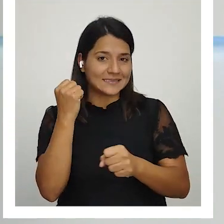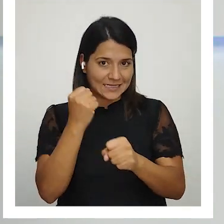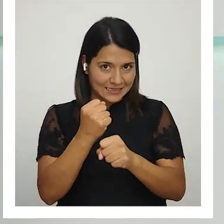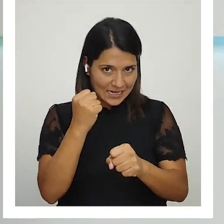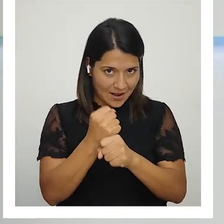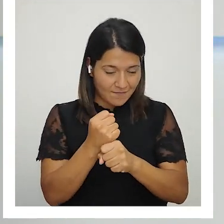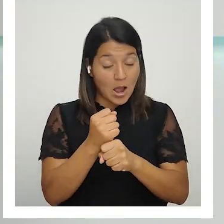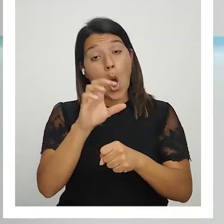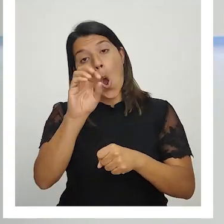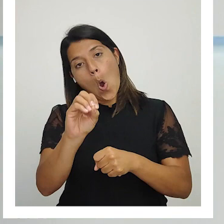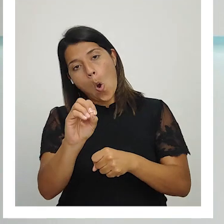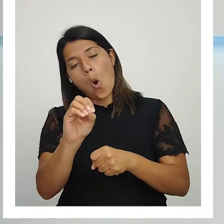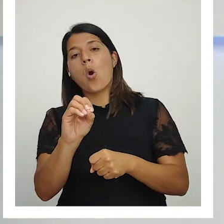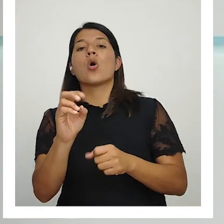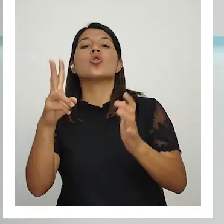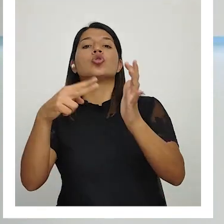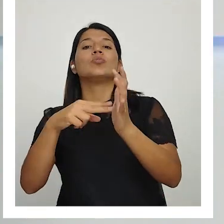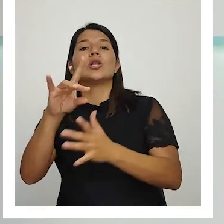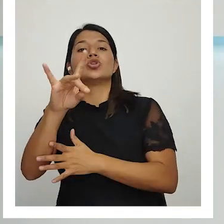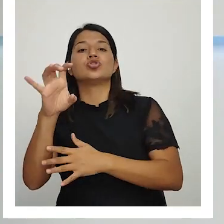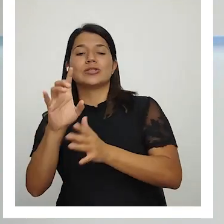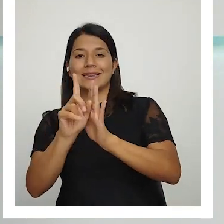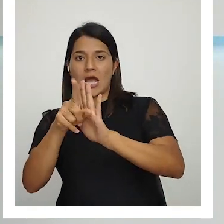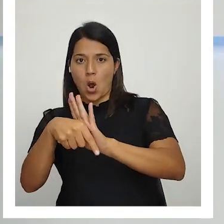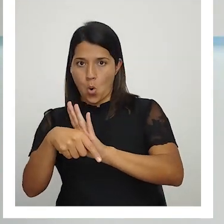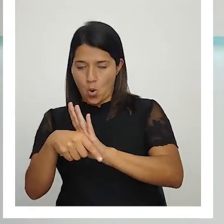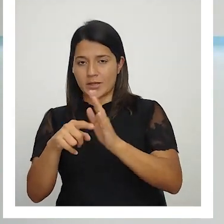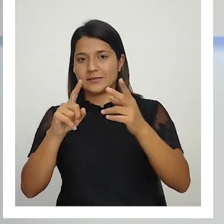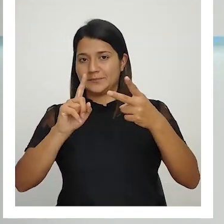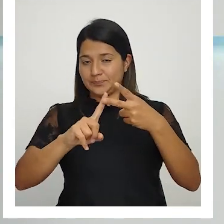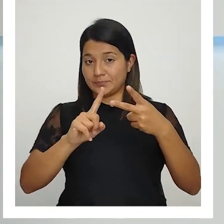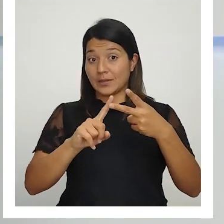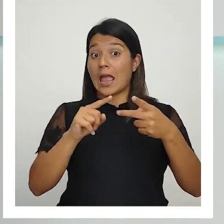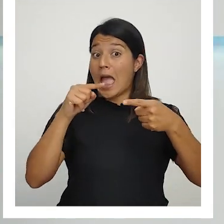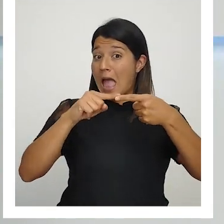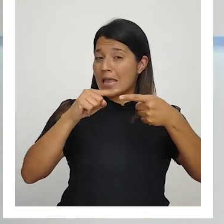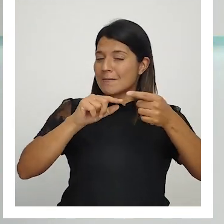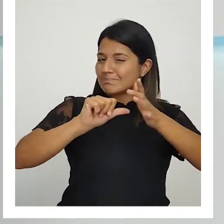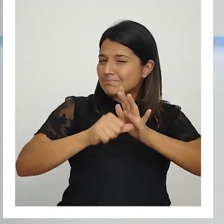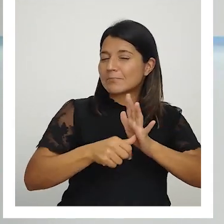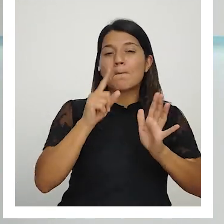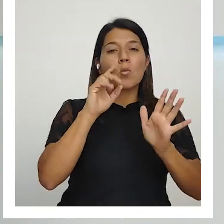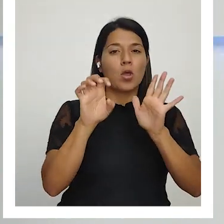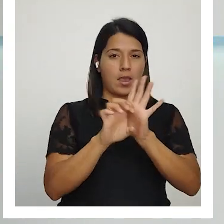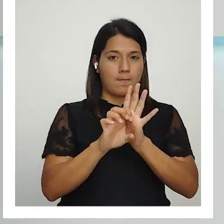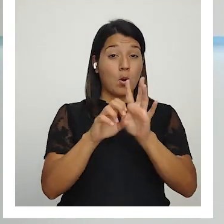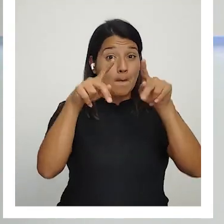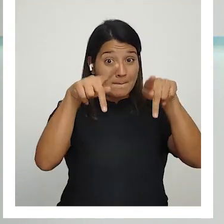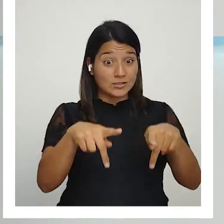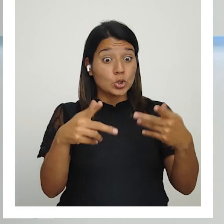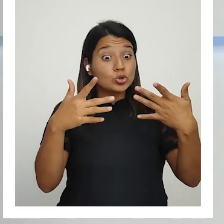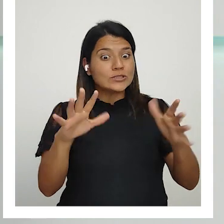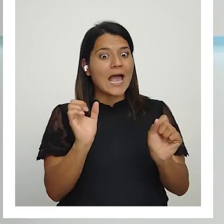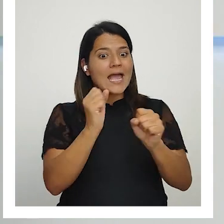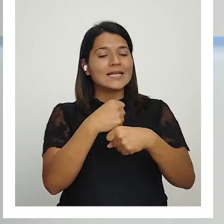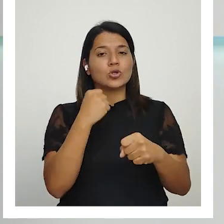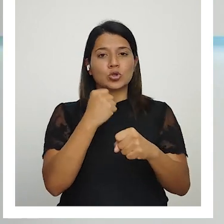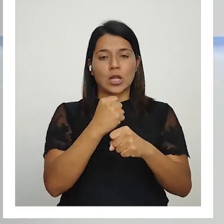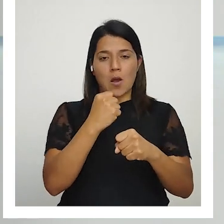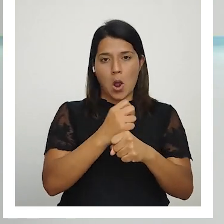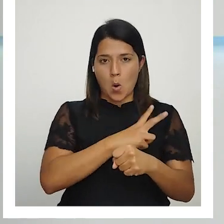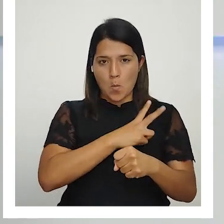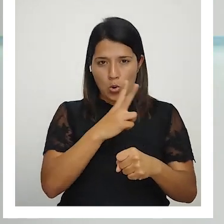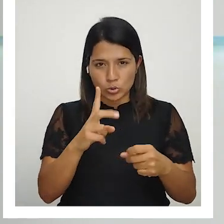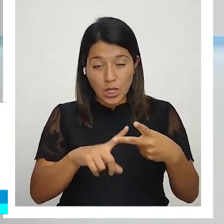el equivalente a 2.800 horas. Vale aquí también recalcar que, por ejemplo, aquellas personas que han hecho voluntariados o pasantías de